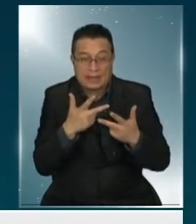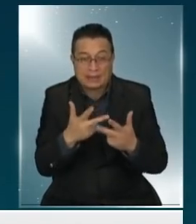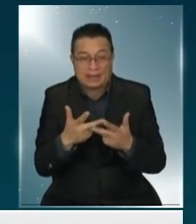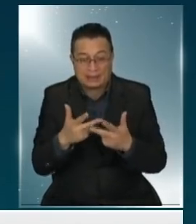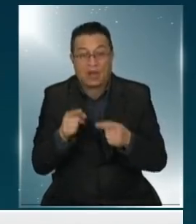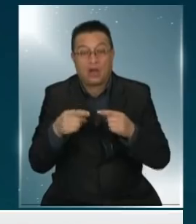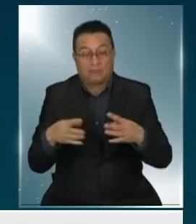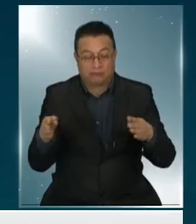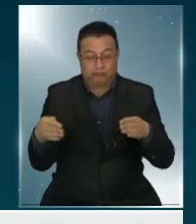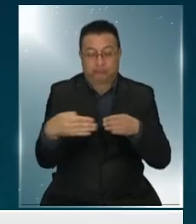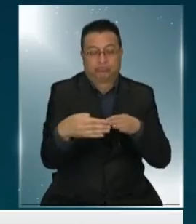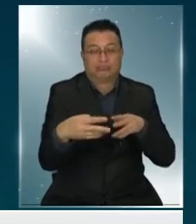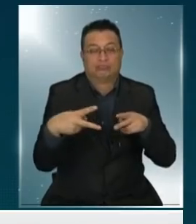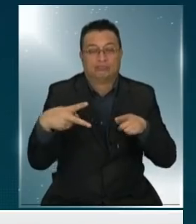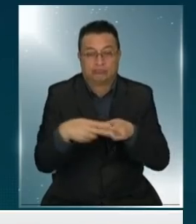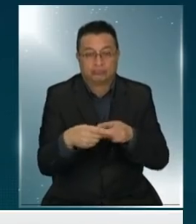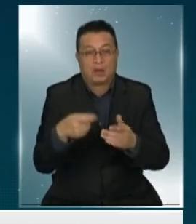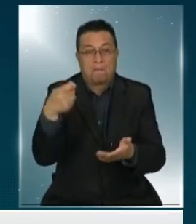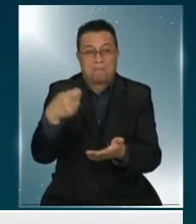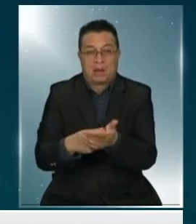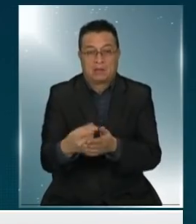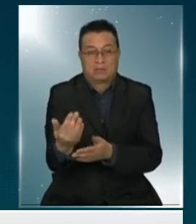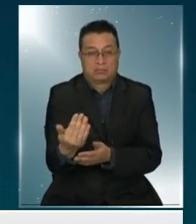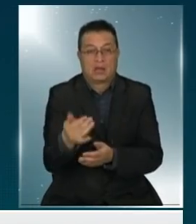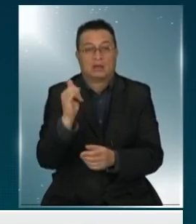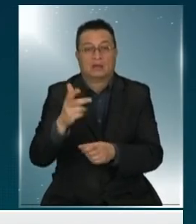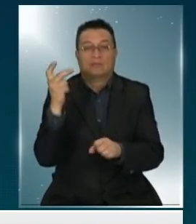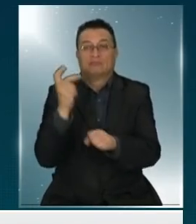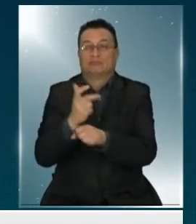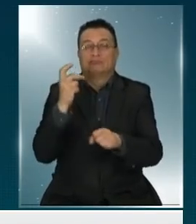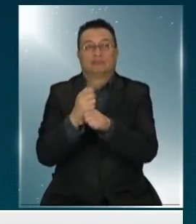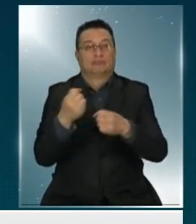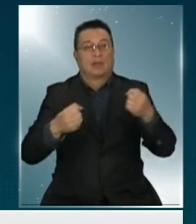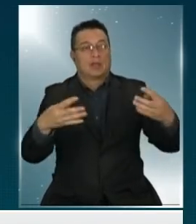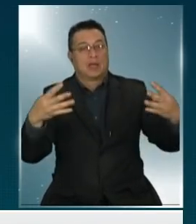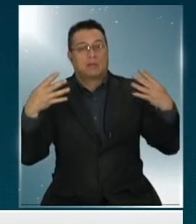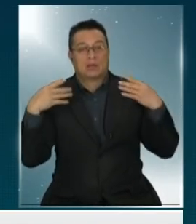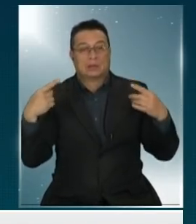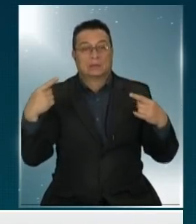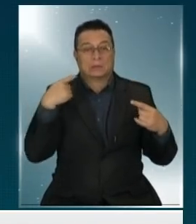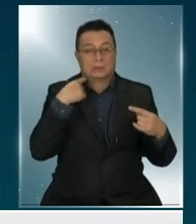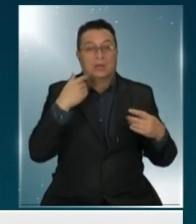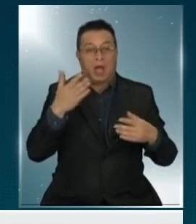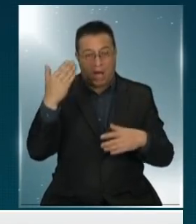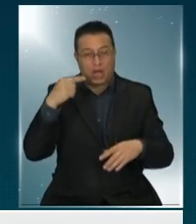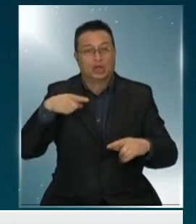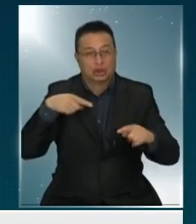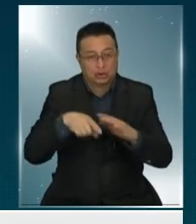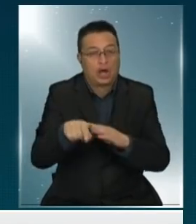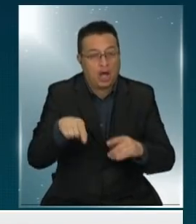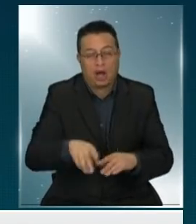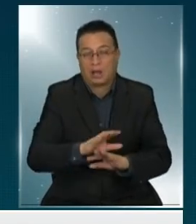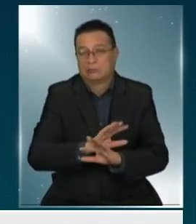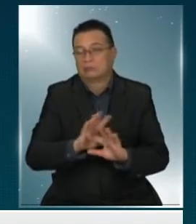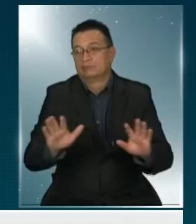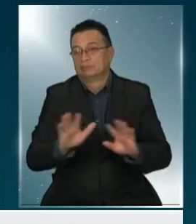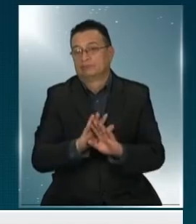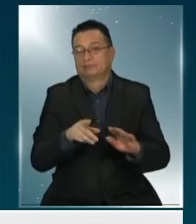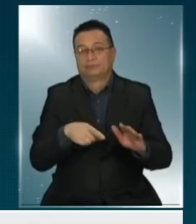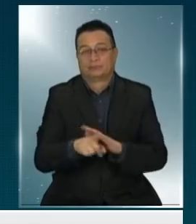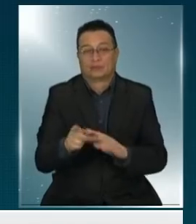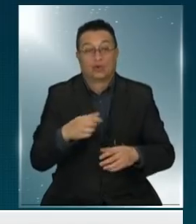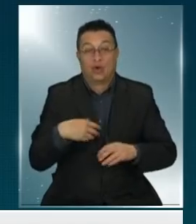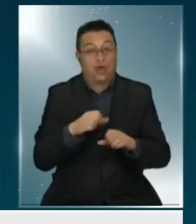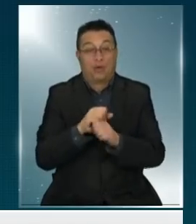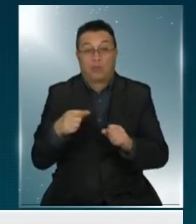los bloqueos de ruta, el cobro de peaje y el asalto a camioneros cuando aún se atrevían a transitar por la zona. ¿No puedo